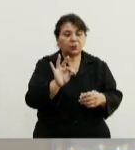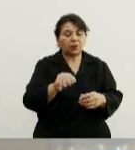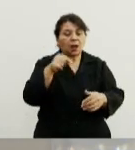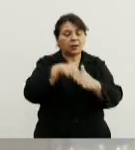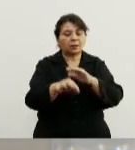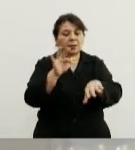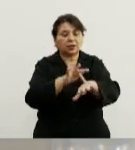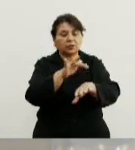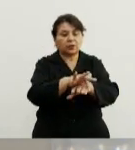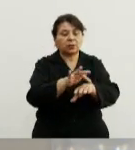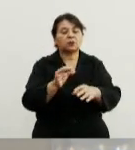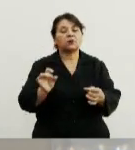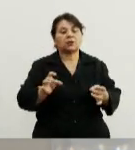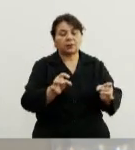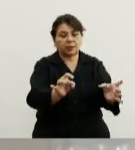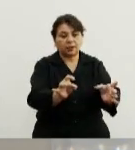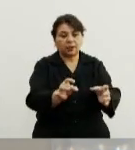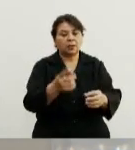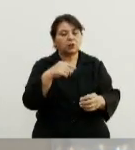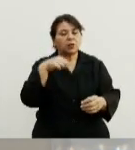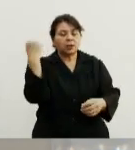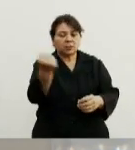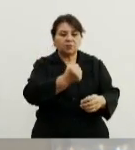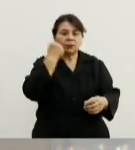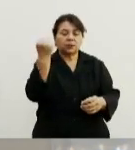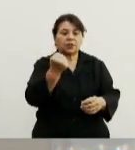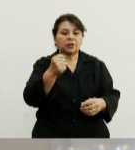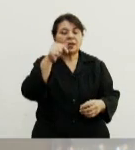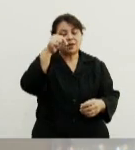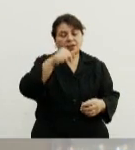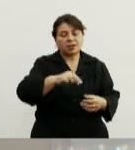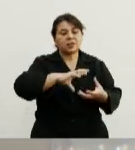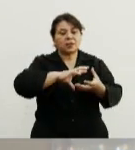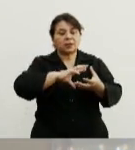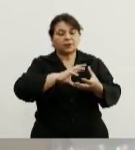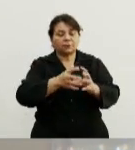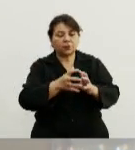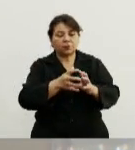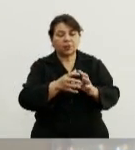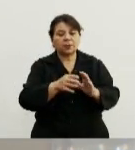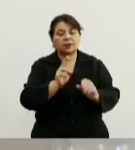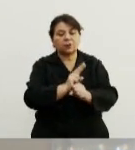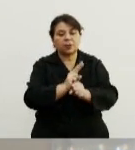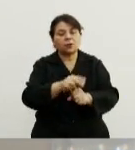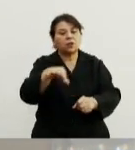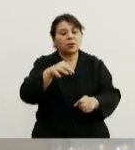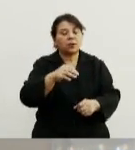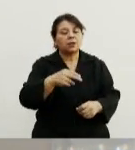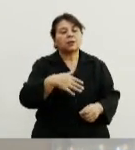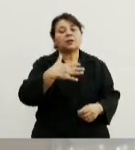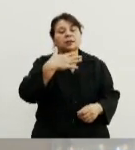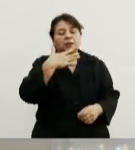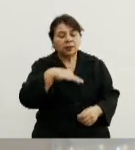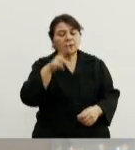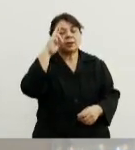importante que todos los sanjuaninos tengan en cuenta estas medidas y que por favor colaboren porque como dije hace rato